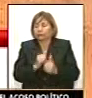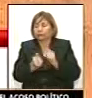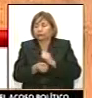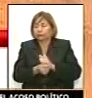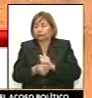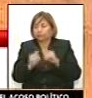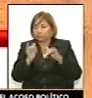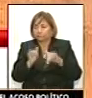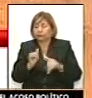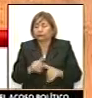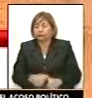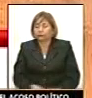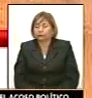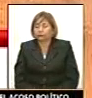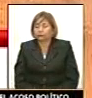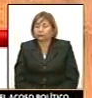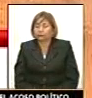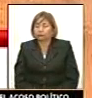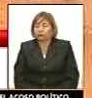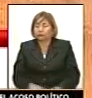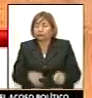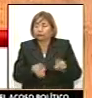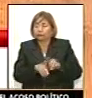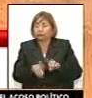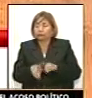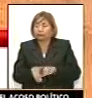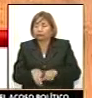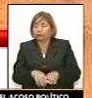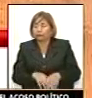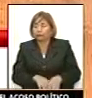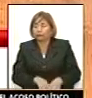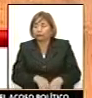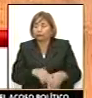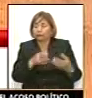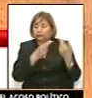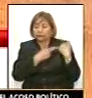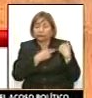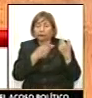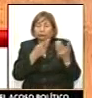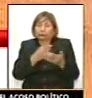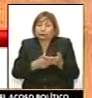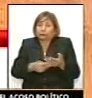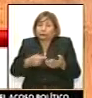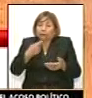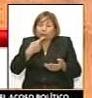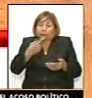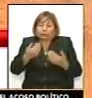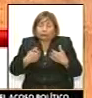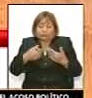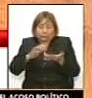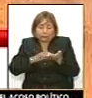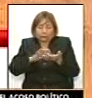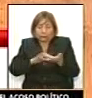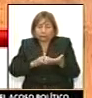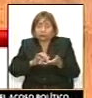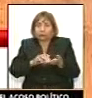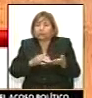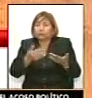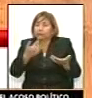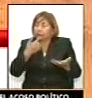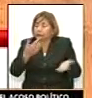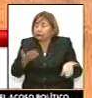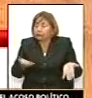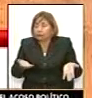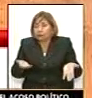persona es la misma. Por lo tanto, asumir esa responsabilidad de que lo que escribimos, pues es lo que nosotros